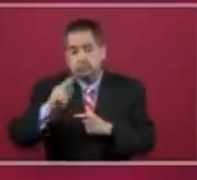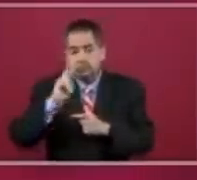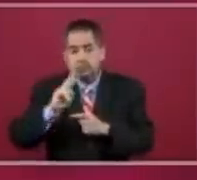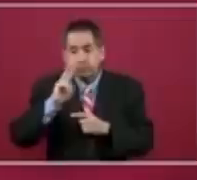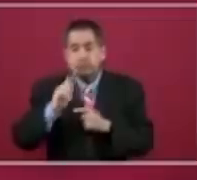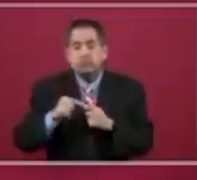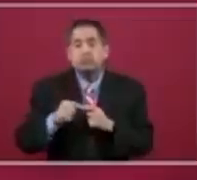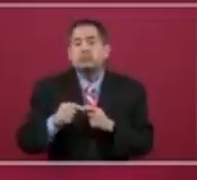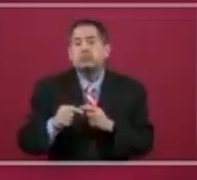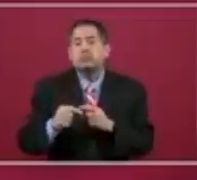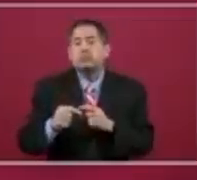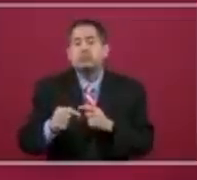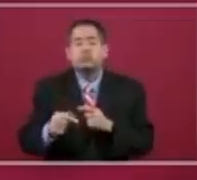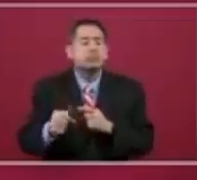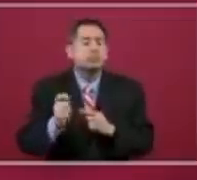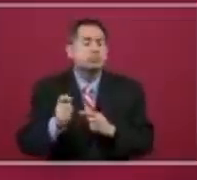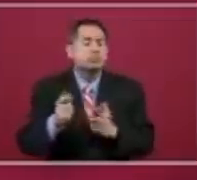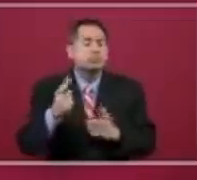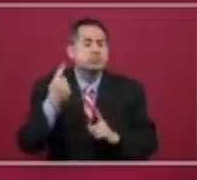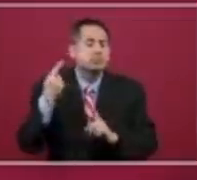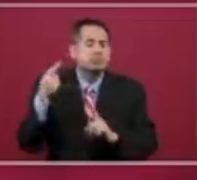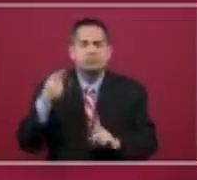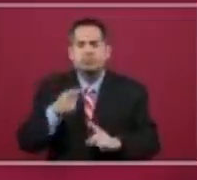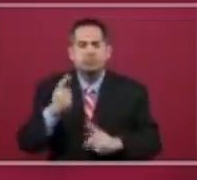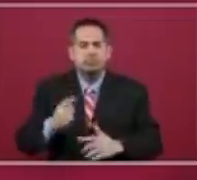son para que,